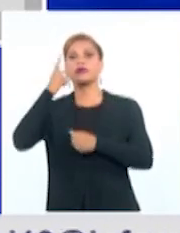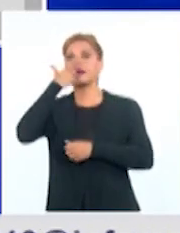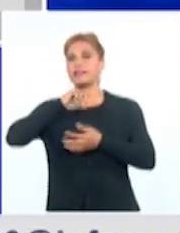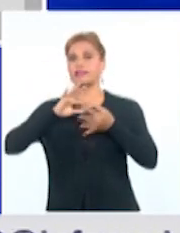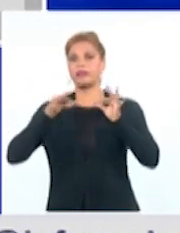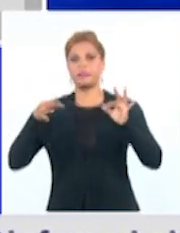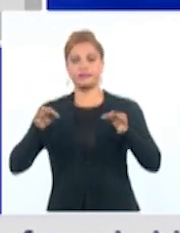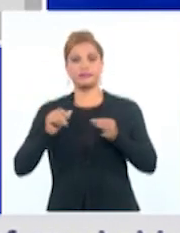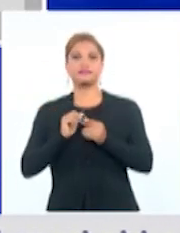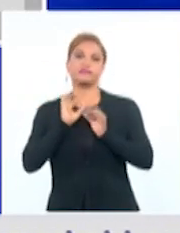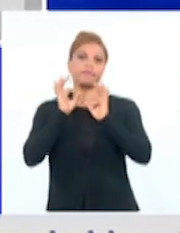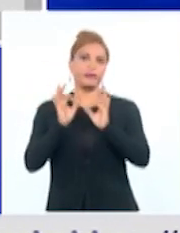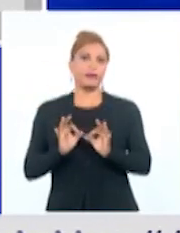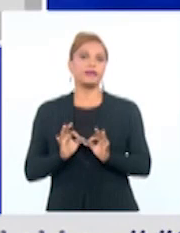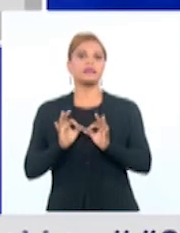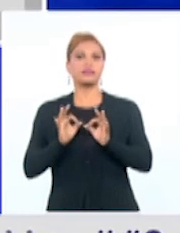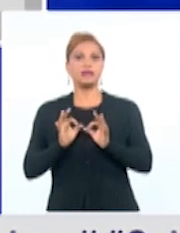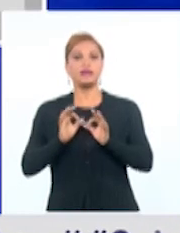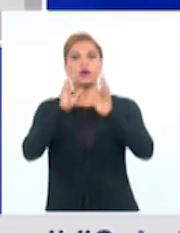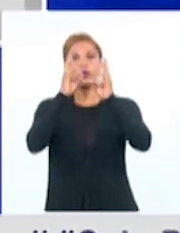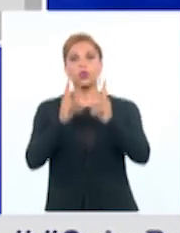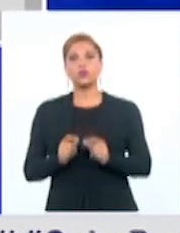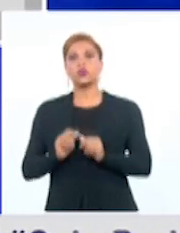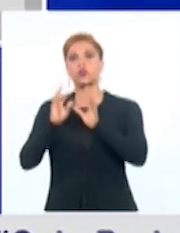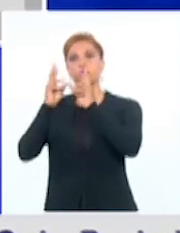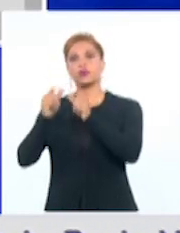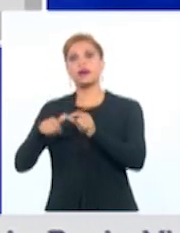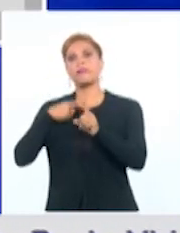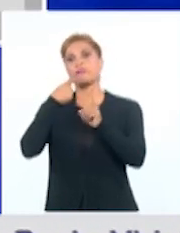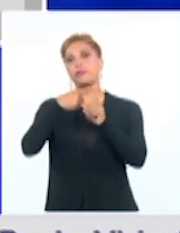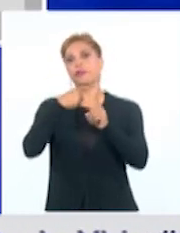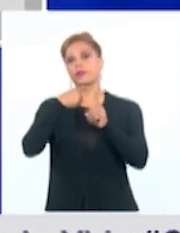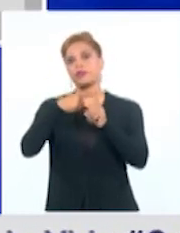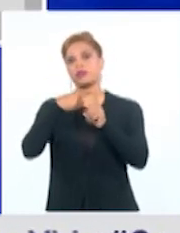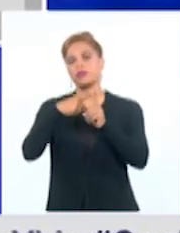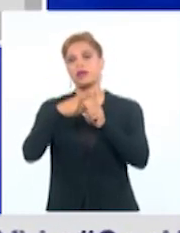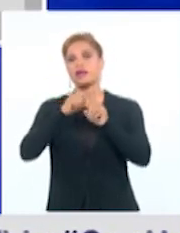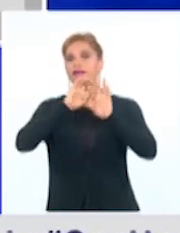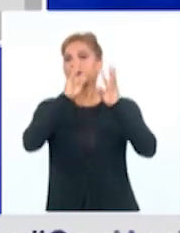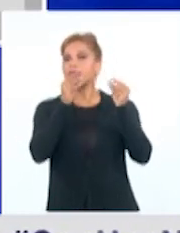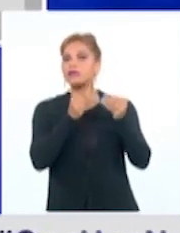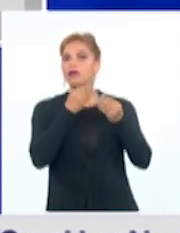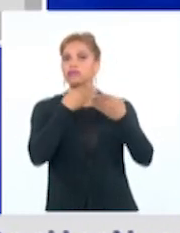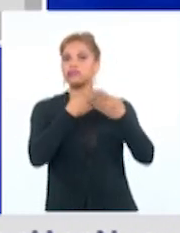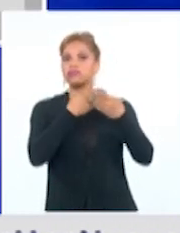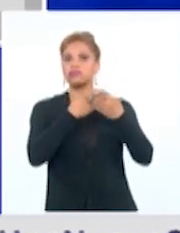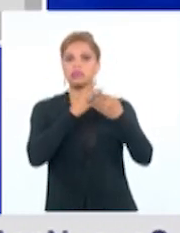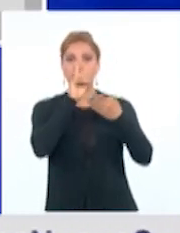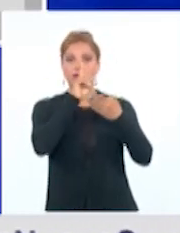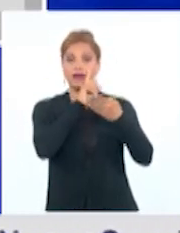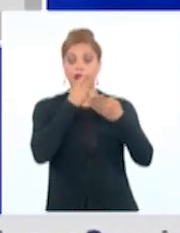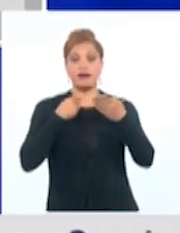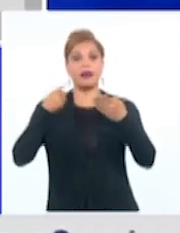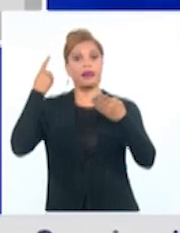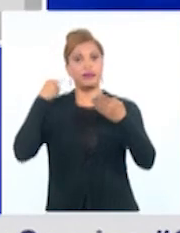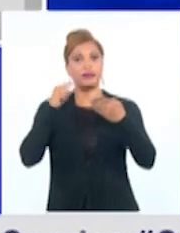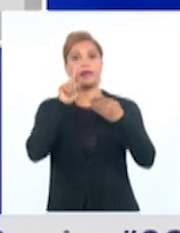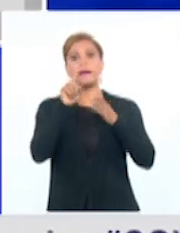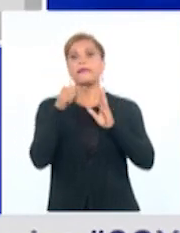el comportamiento de la positividad de las muestras analizadas en el día de ayer.